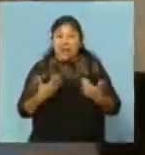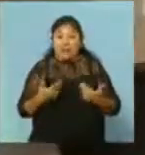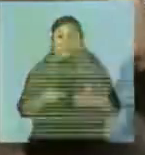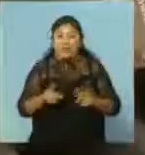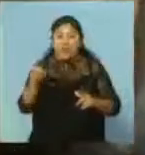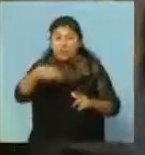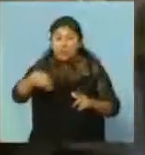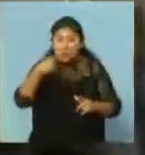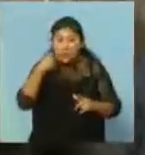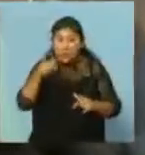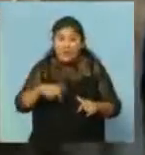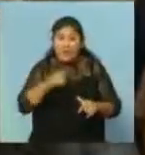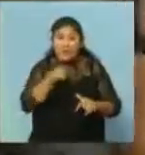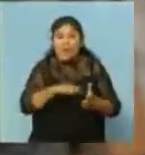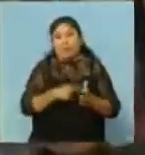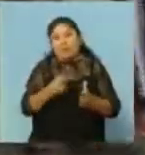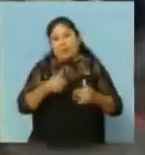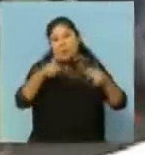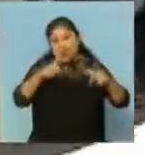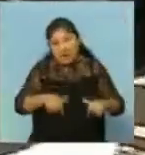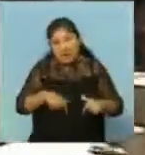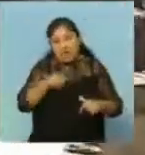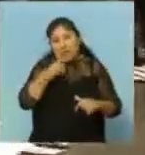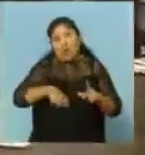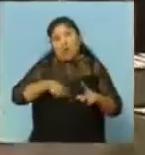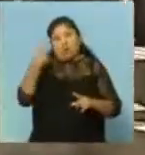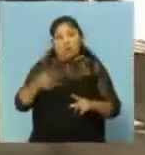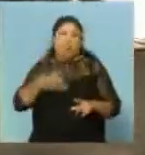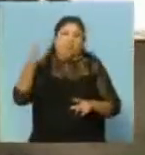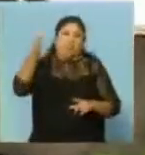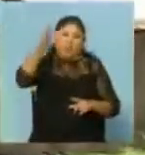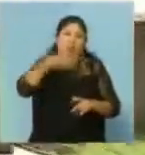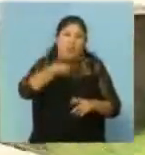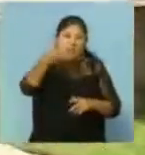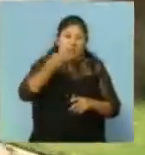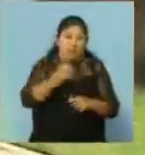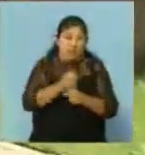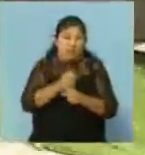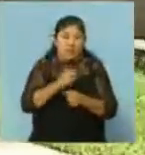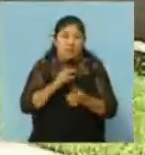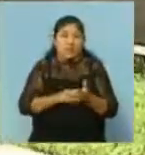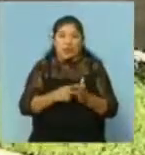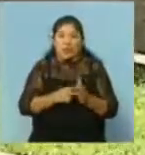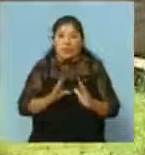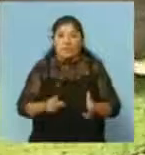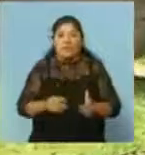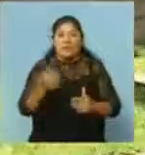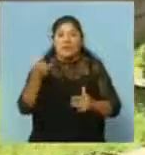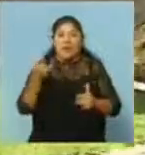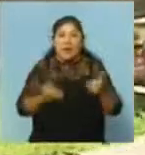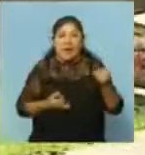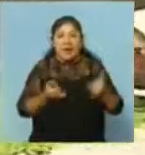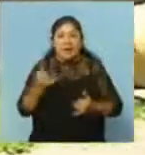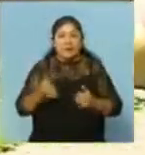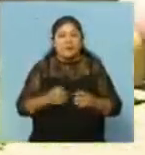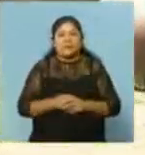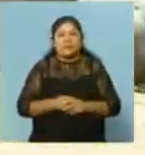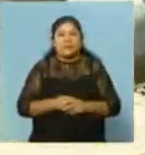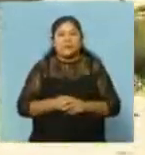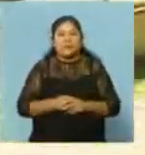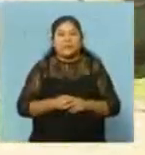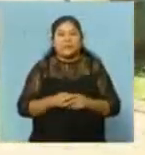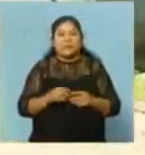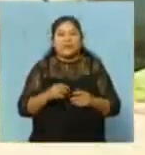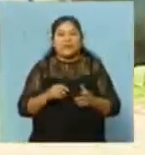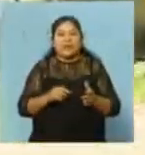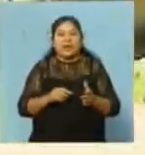digamos. Así es, sí, y si no tenemos que desplazarnos a otras regiones para ver los posibles cargos, porque están saliendo casi nada de cargos